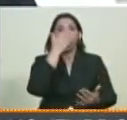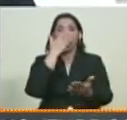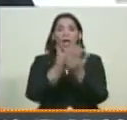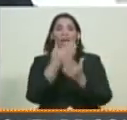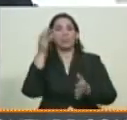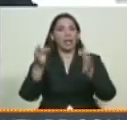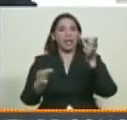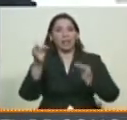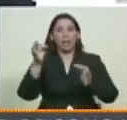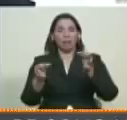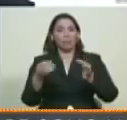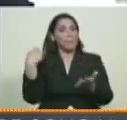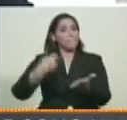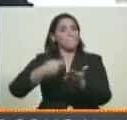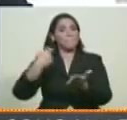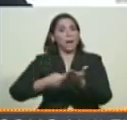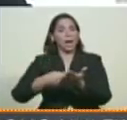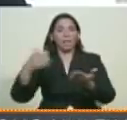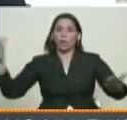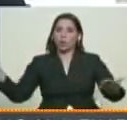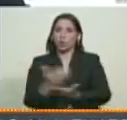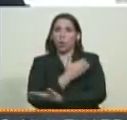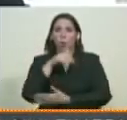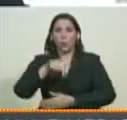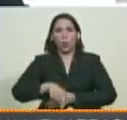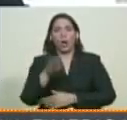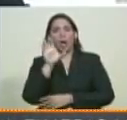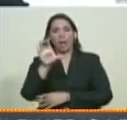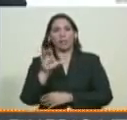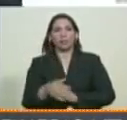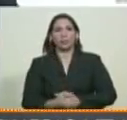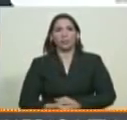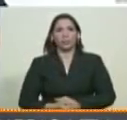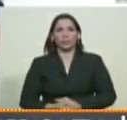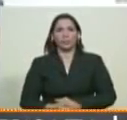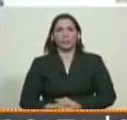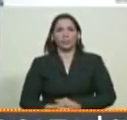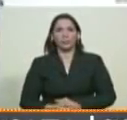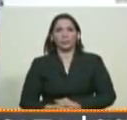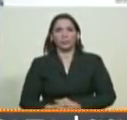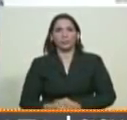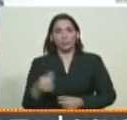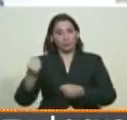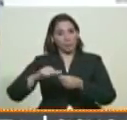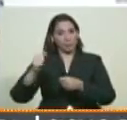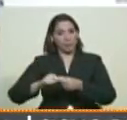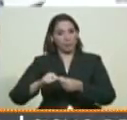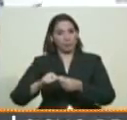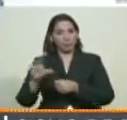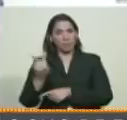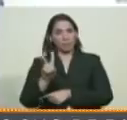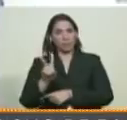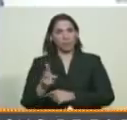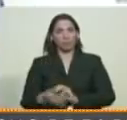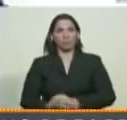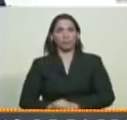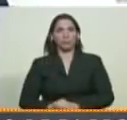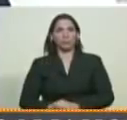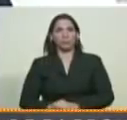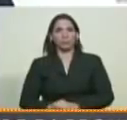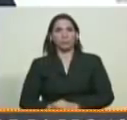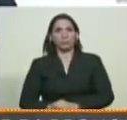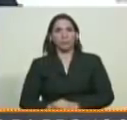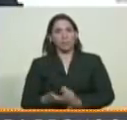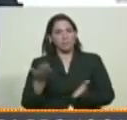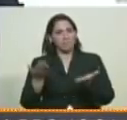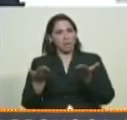delitos cometidos en desfalco a la nación y en detrimento de la industria petrolera venezolana. Yo quiero hacer un